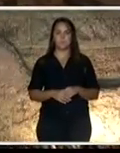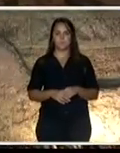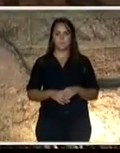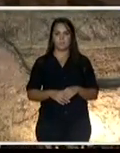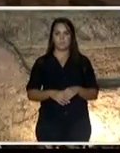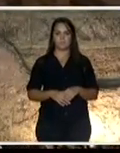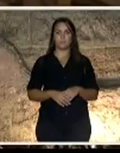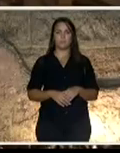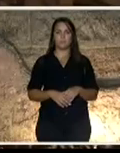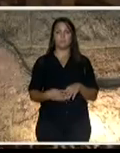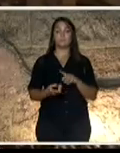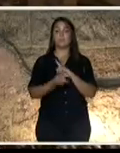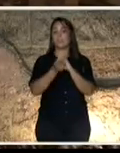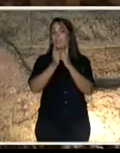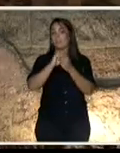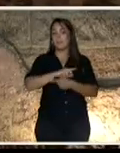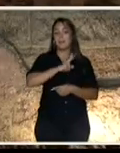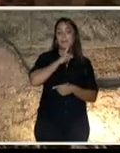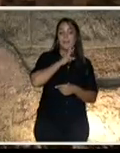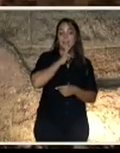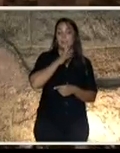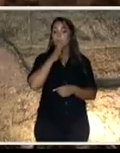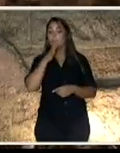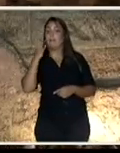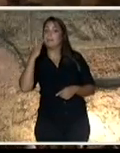Habrá que cambiar el verde por el amarillo.